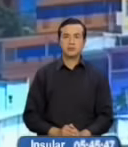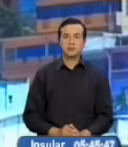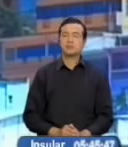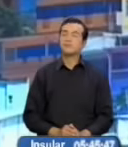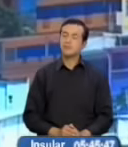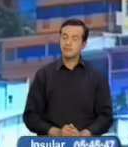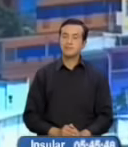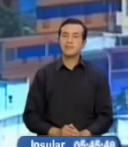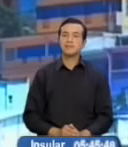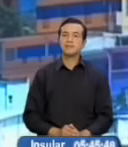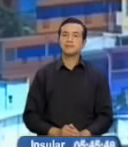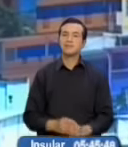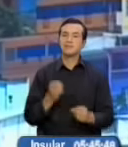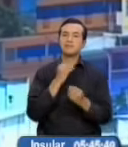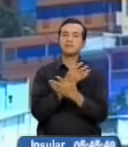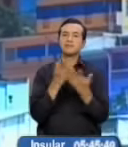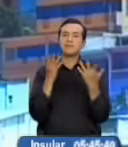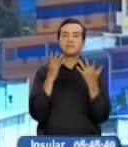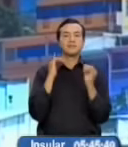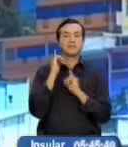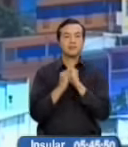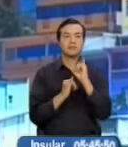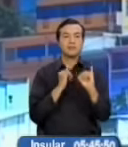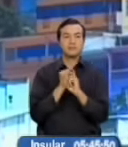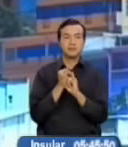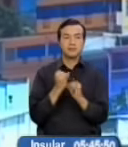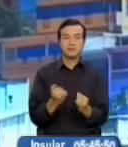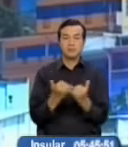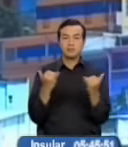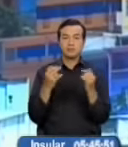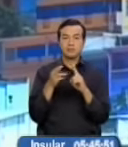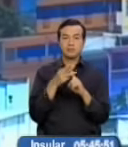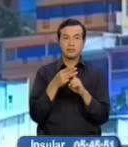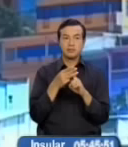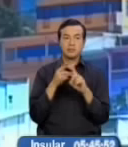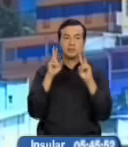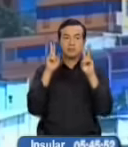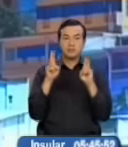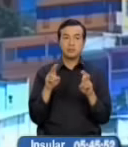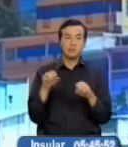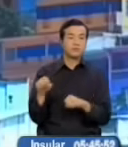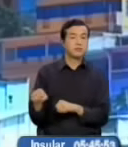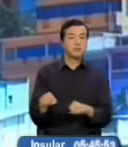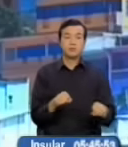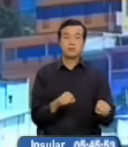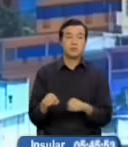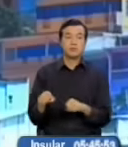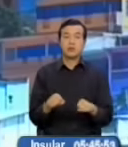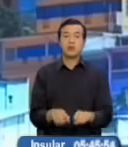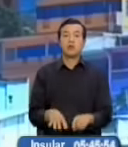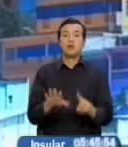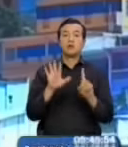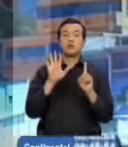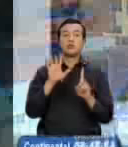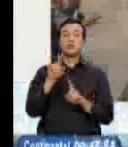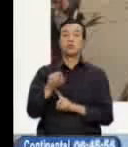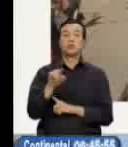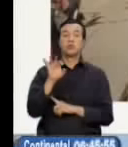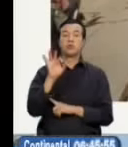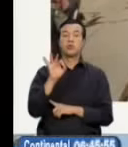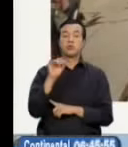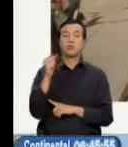Y bien, damos cuenta de la información que va trascendiendo a esta hora en redes sociales sobre el terremoto de magnitud 6.9 en